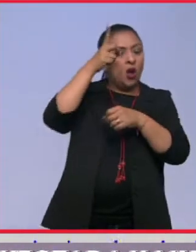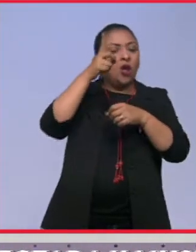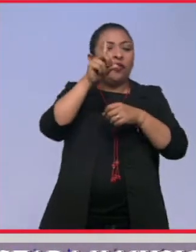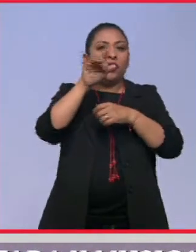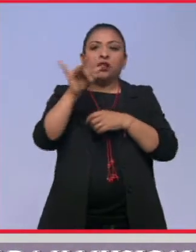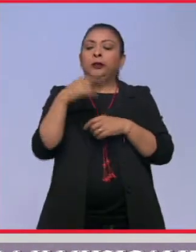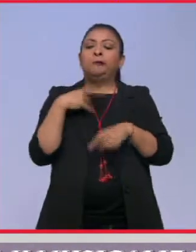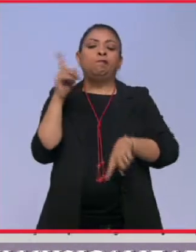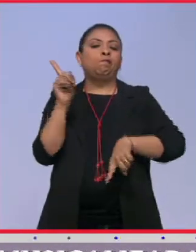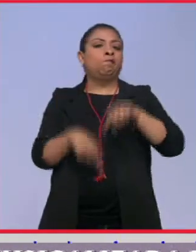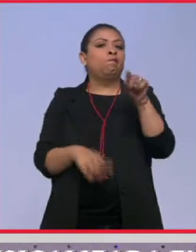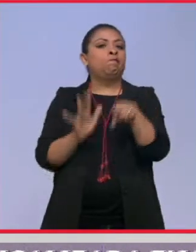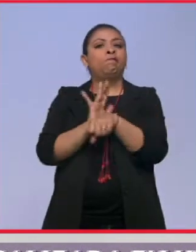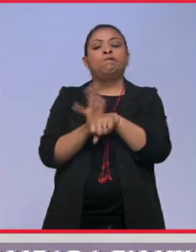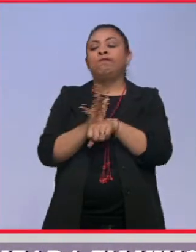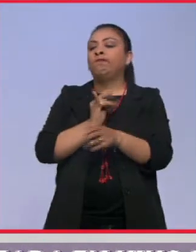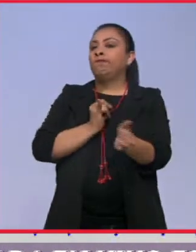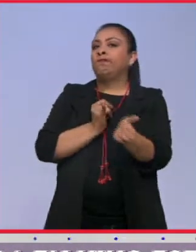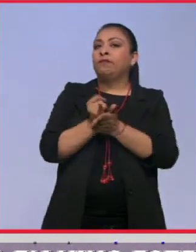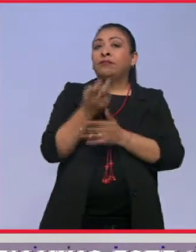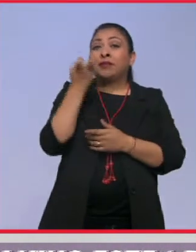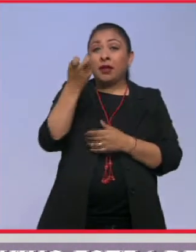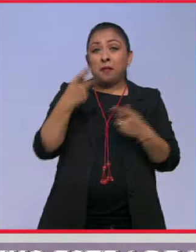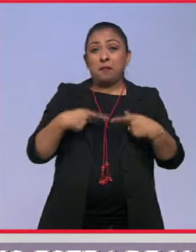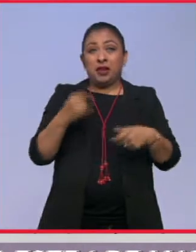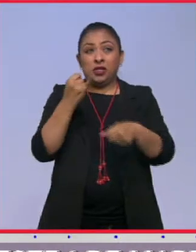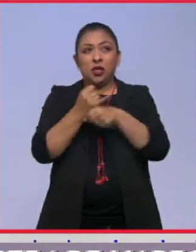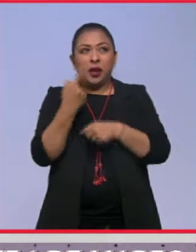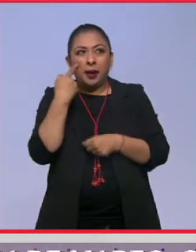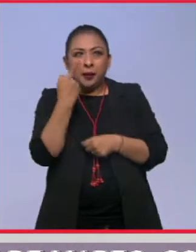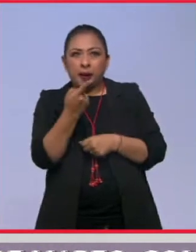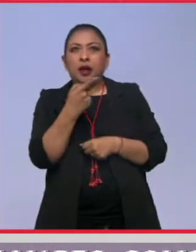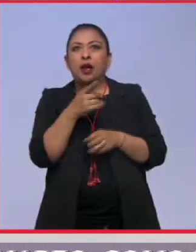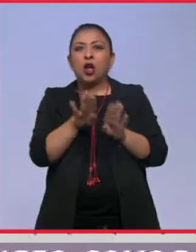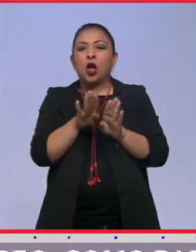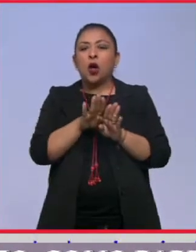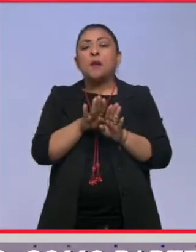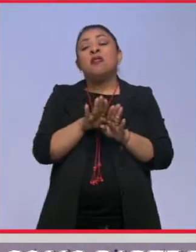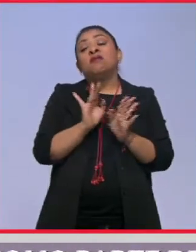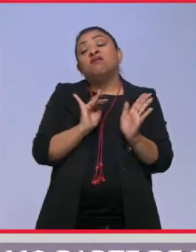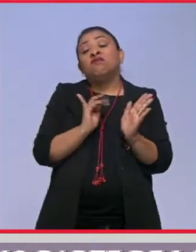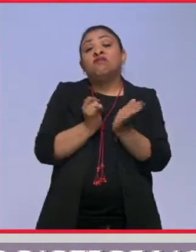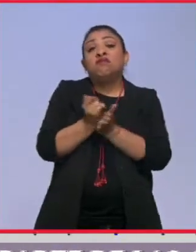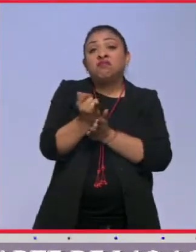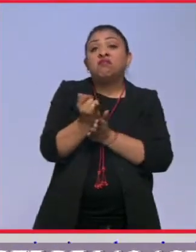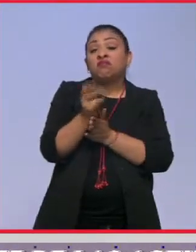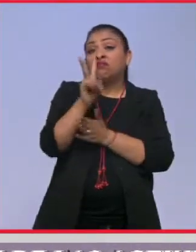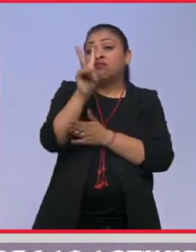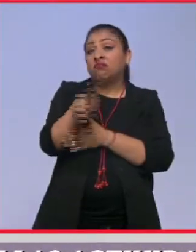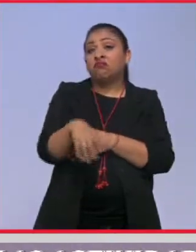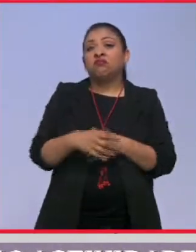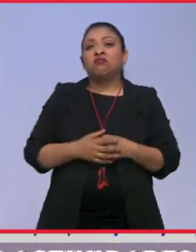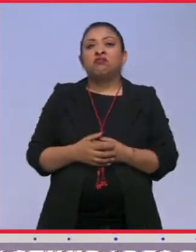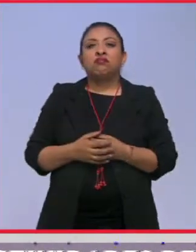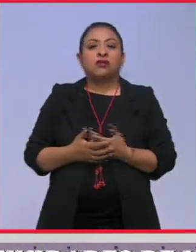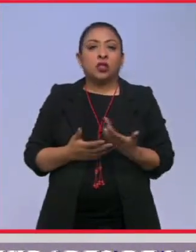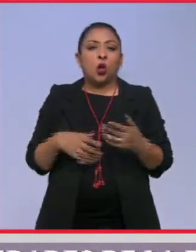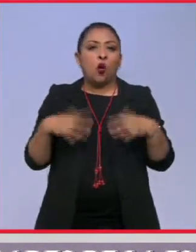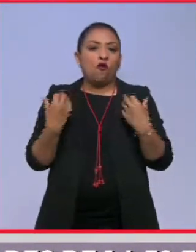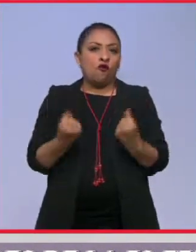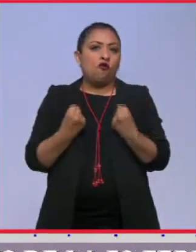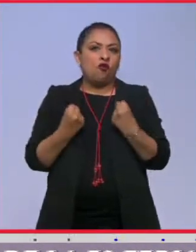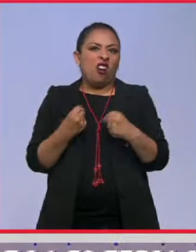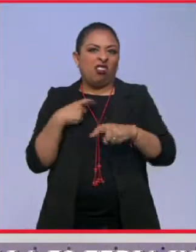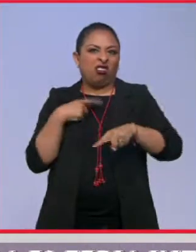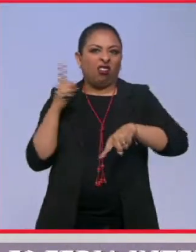eliminarlo de la película, ¿no? Es un personaje, ahí tenemos uno de sus bustos. Creo que es una decisión bastante extrema la que